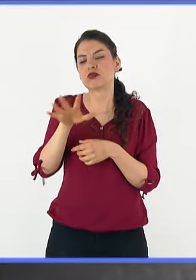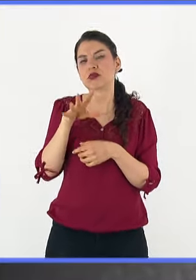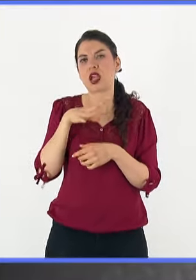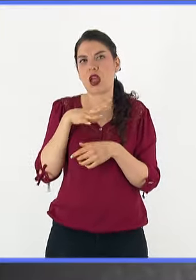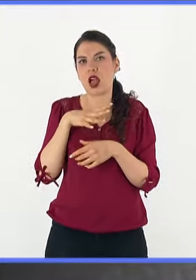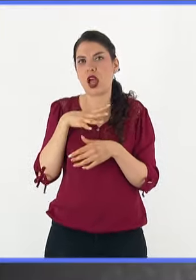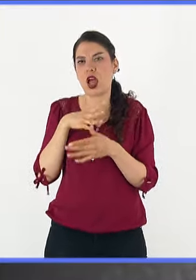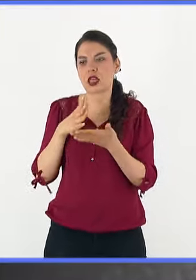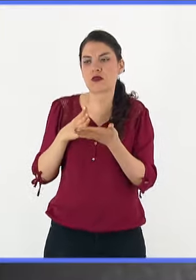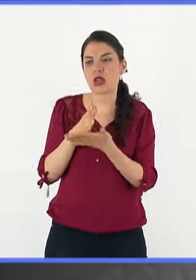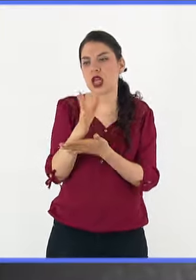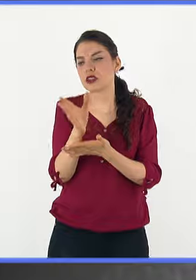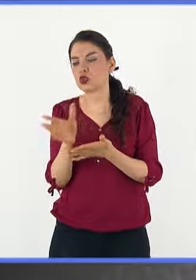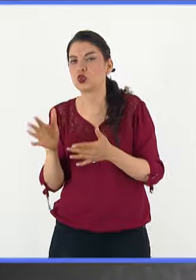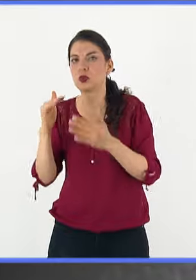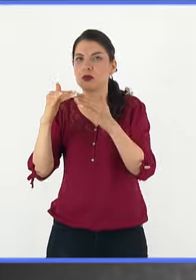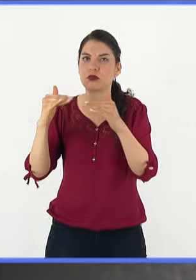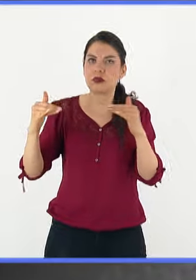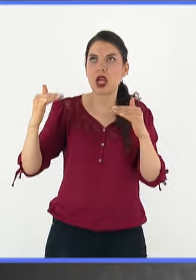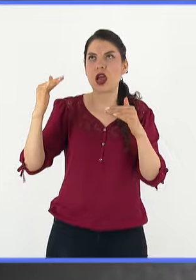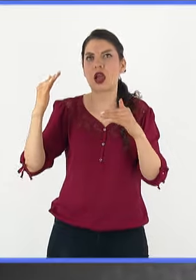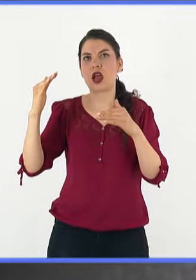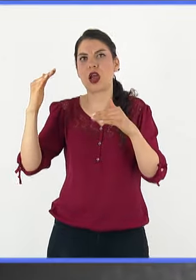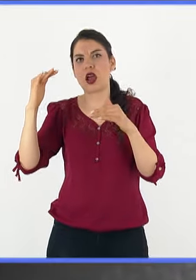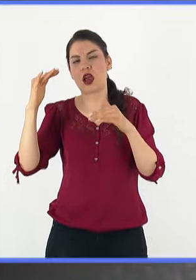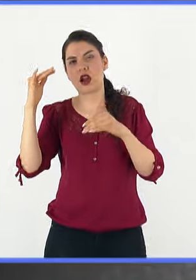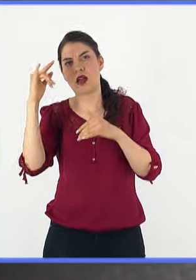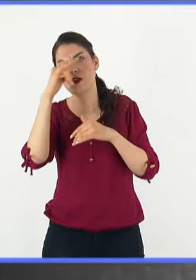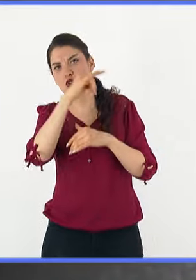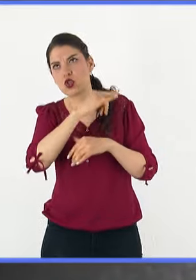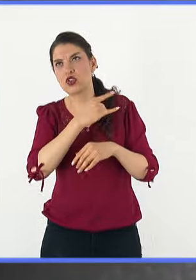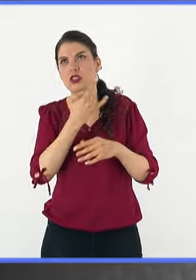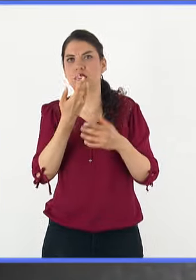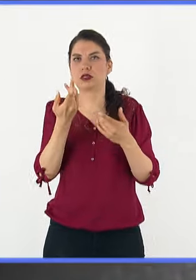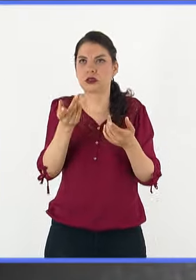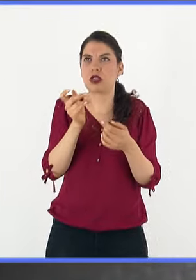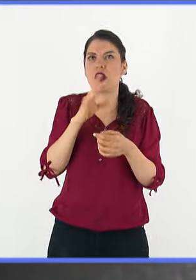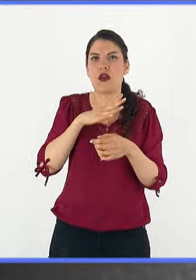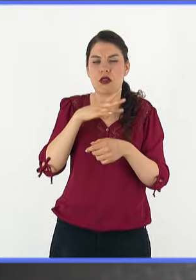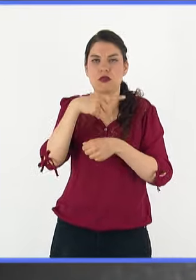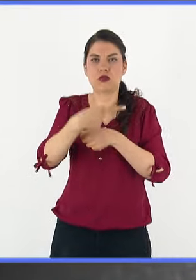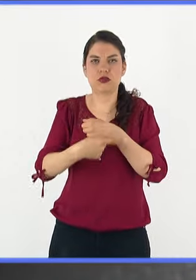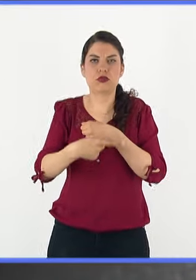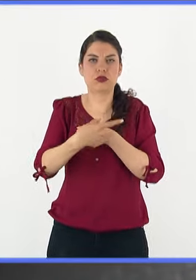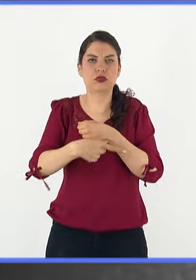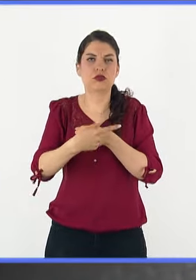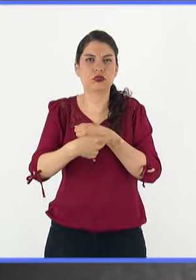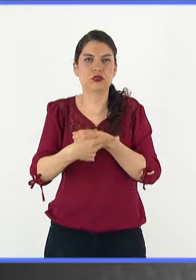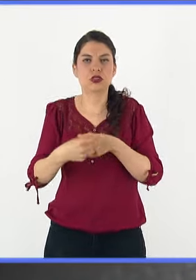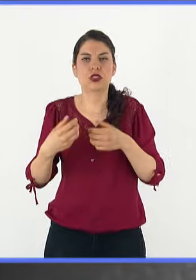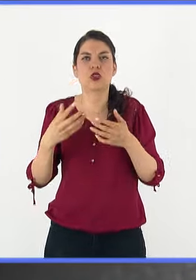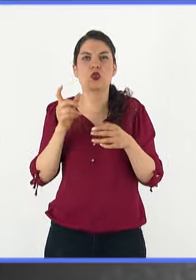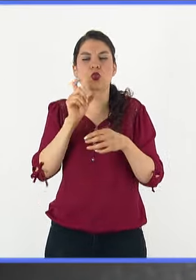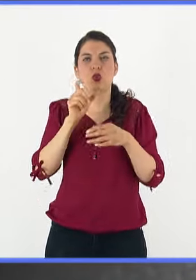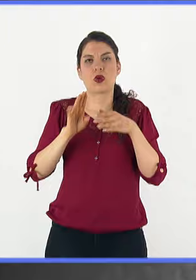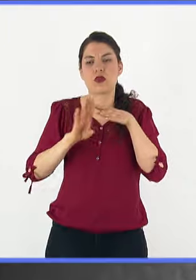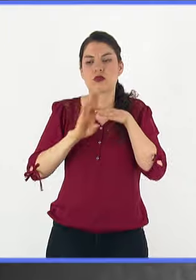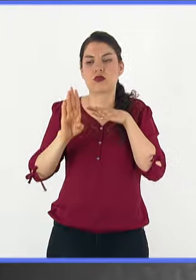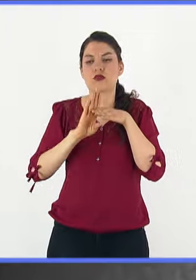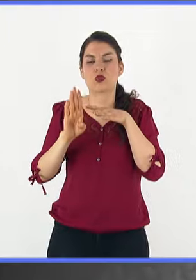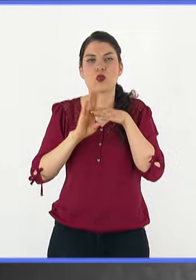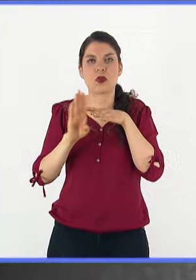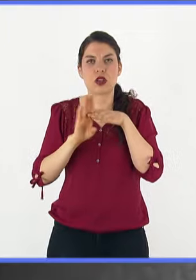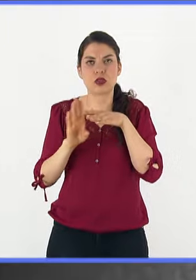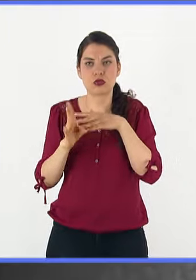aéreo naval pues es muy muy importante contando con el riesgo de las eh eh de las migraciones masivas